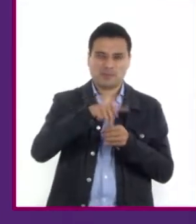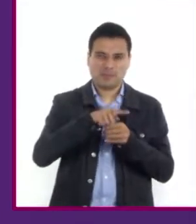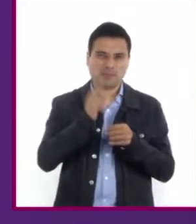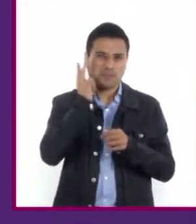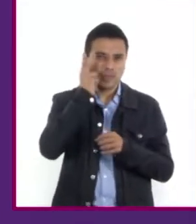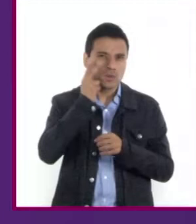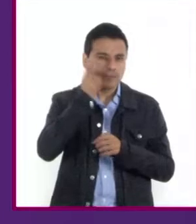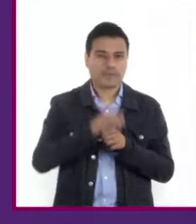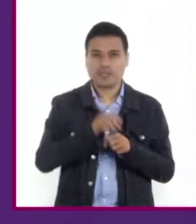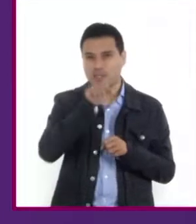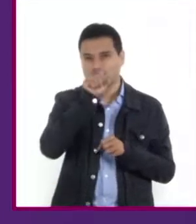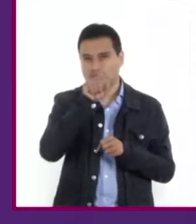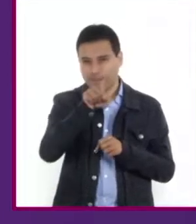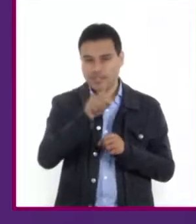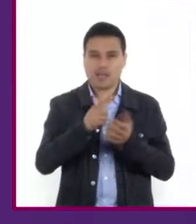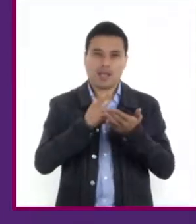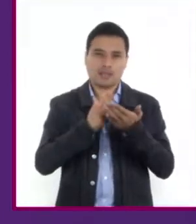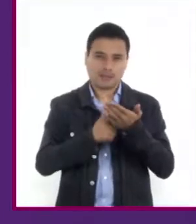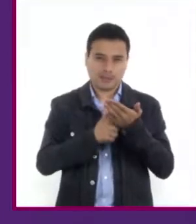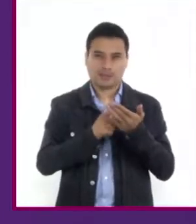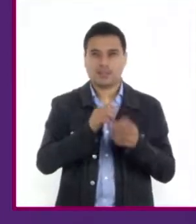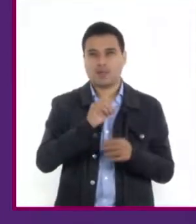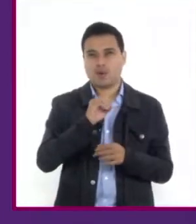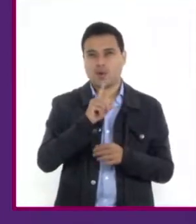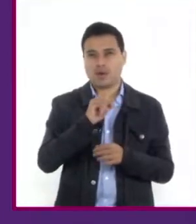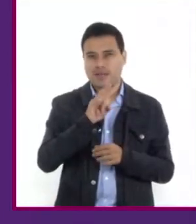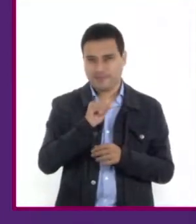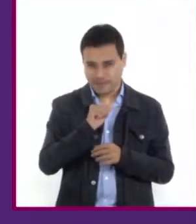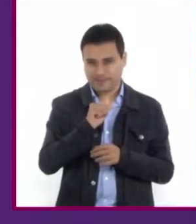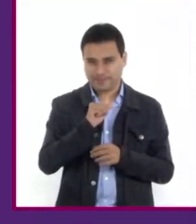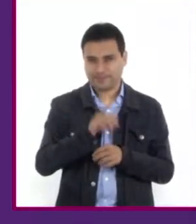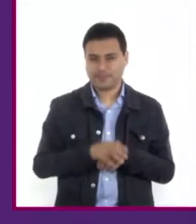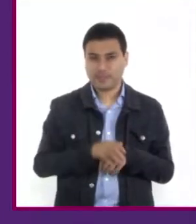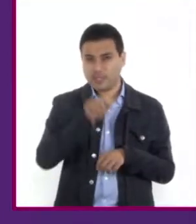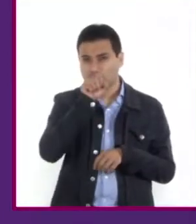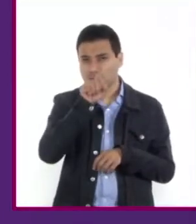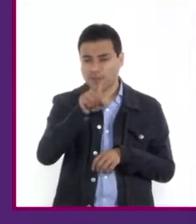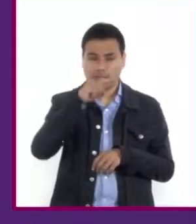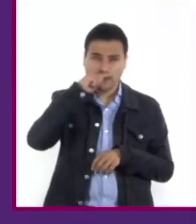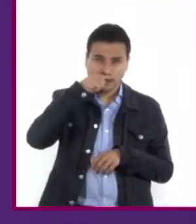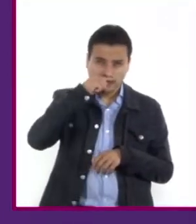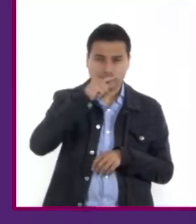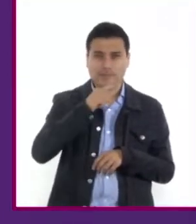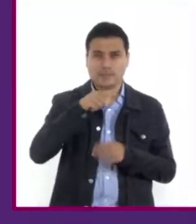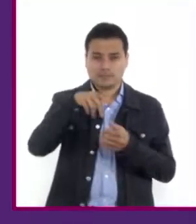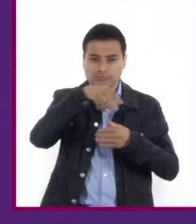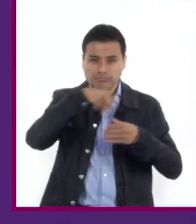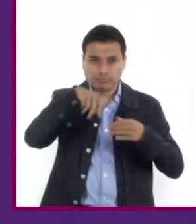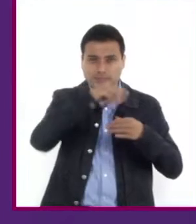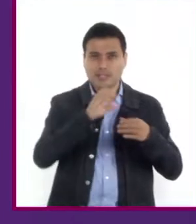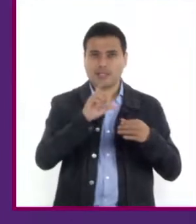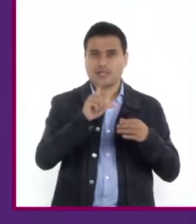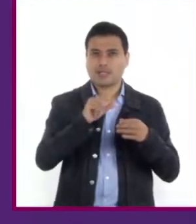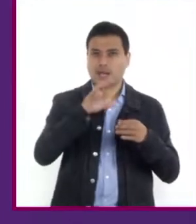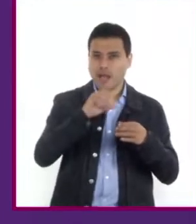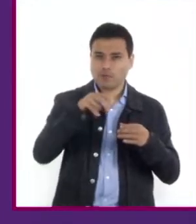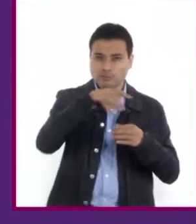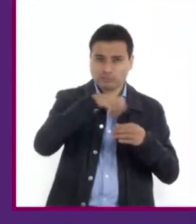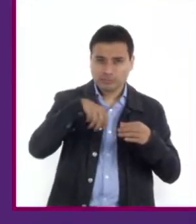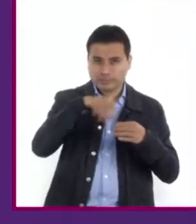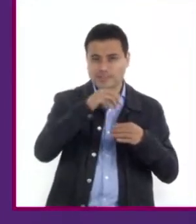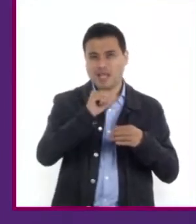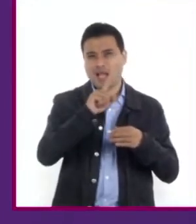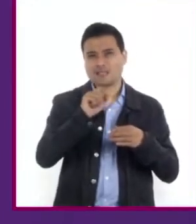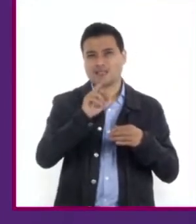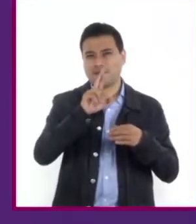y vinagre. La comida se especiaba con canela, clavo, mostaza, perejil, pimienta y